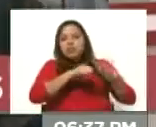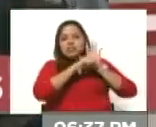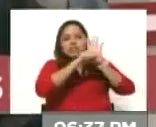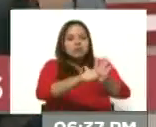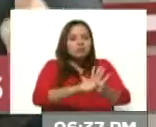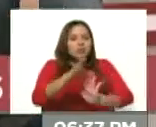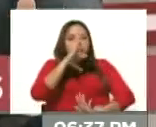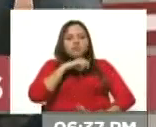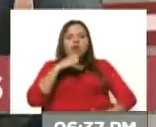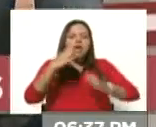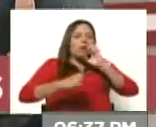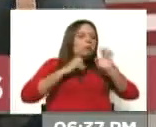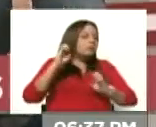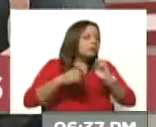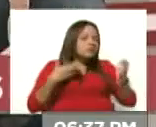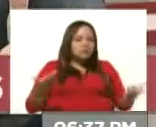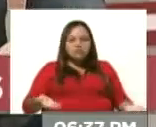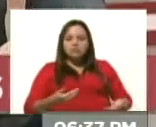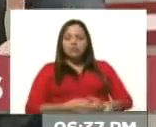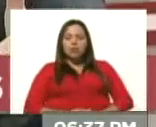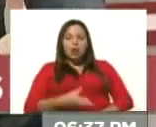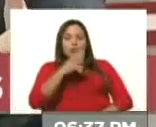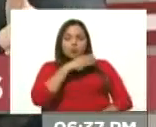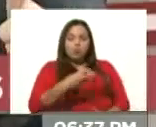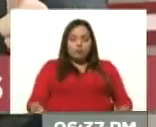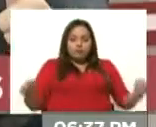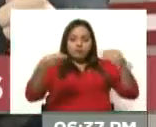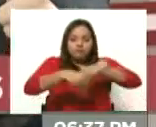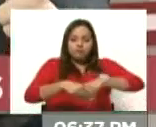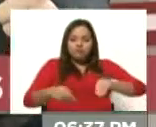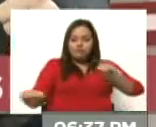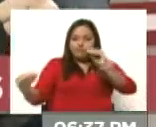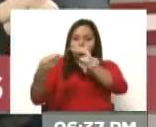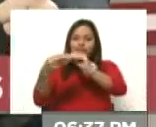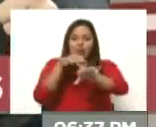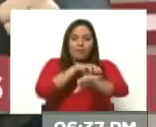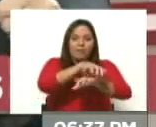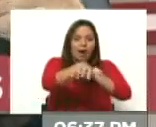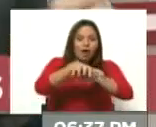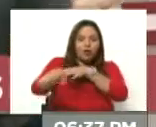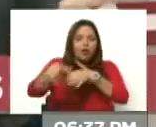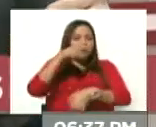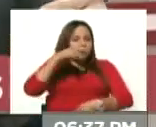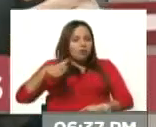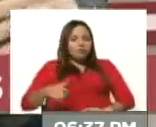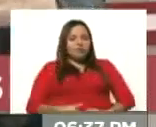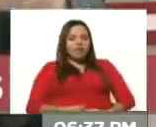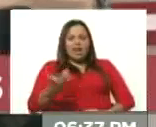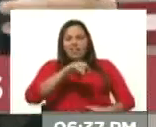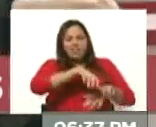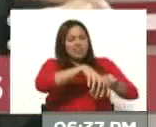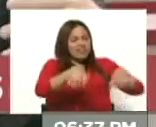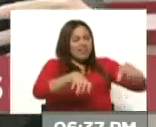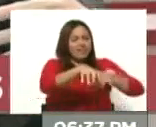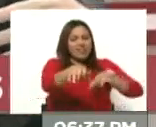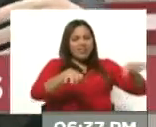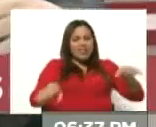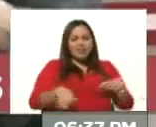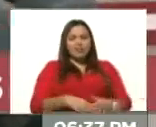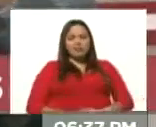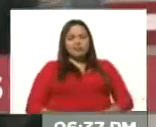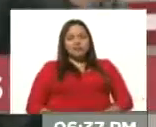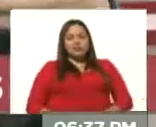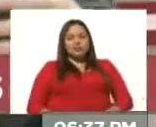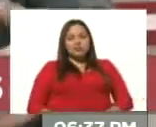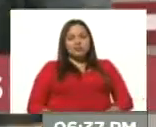emocionalidad no están sintonizados con el clamor de las mayorías / desacreditado